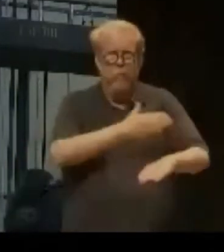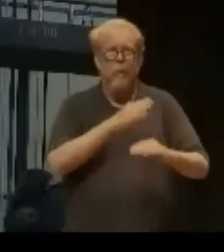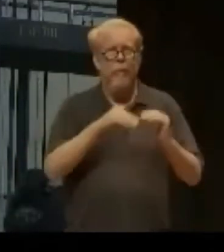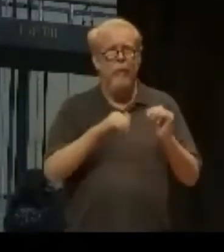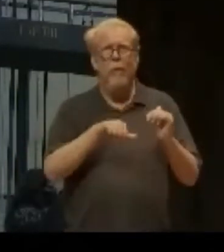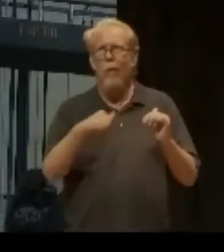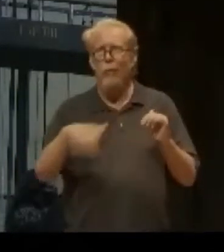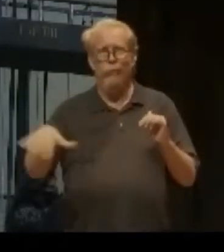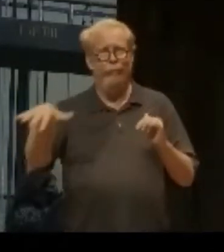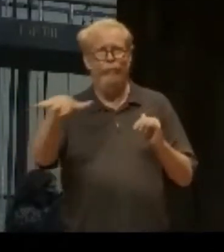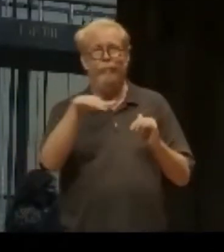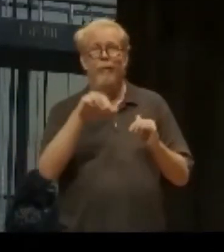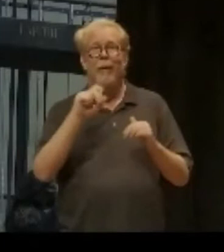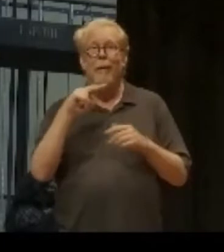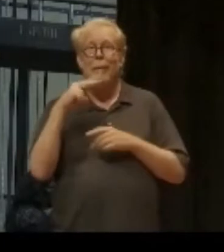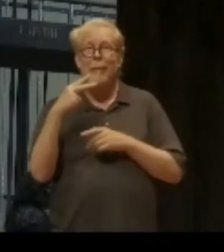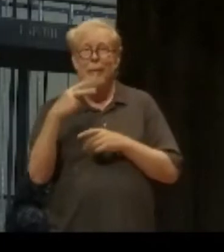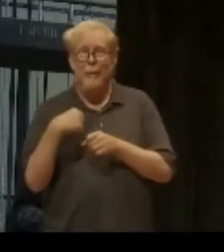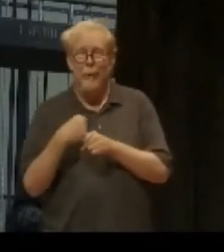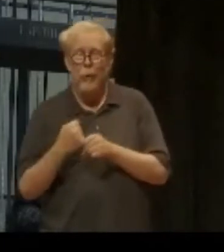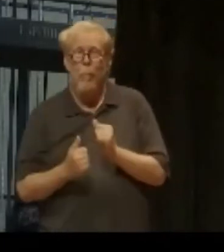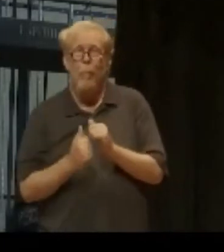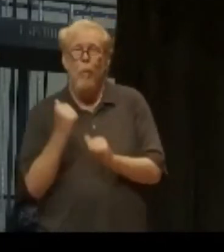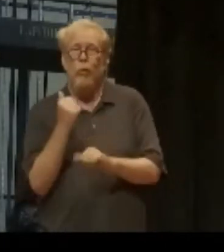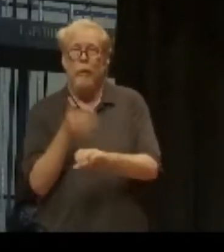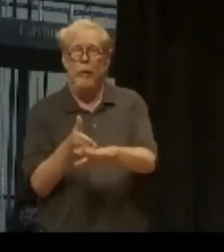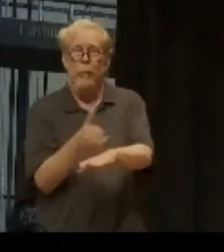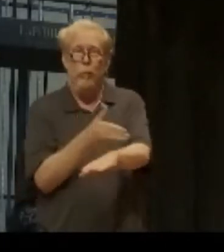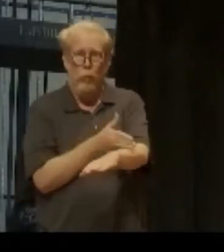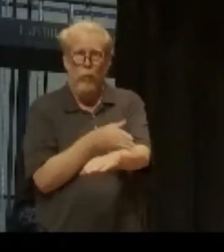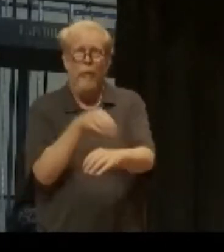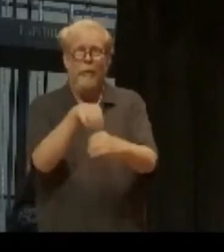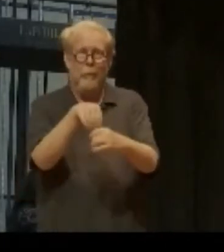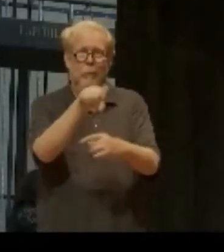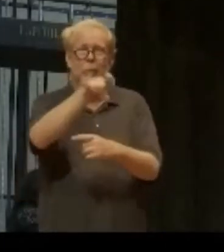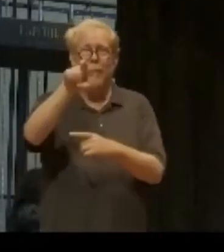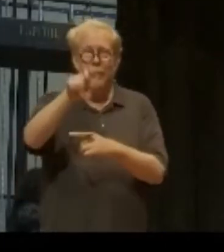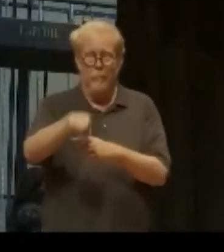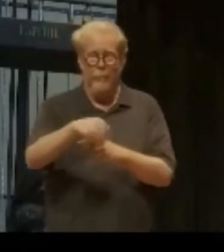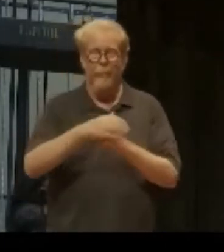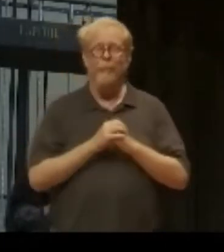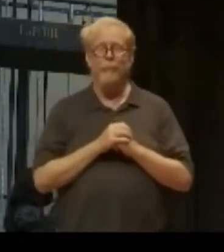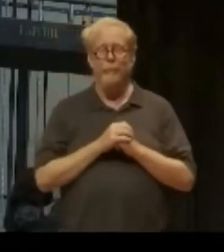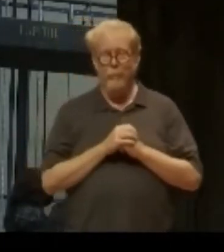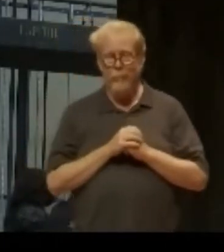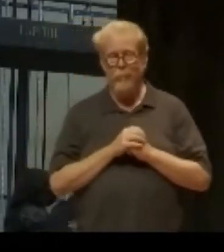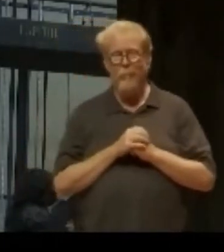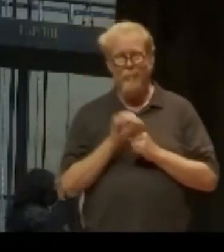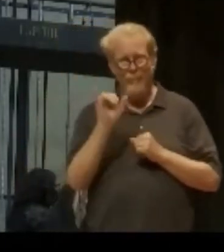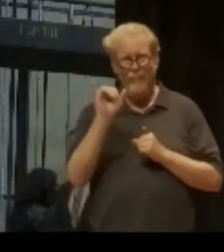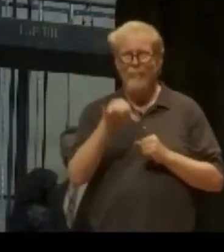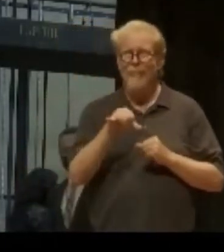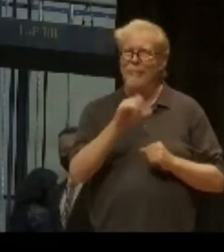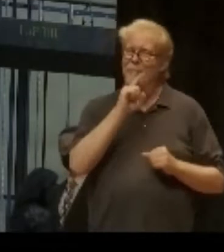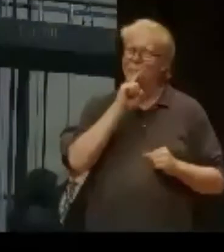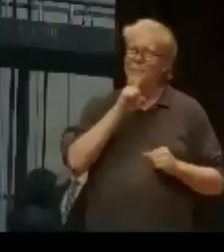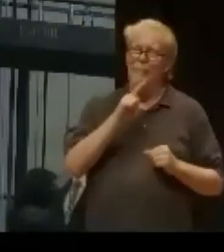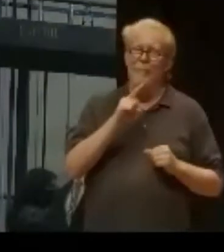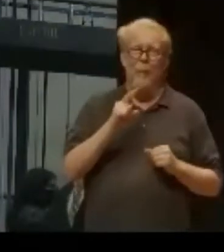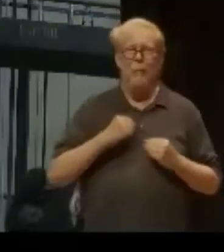de Texas. Este fue el segundo año, de hecho, en fila que tuvimos las mejores mejoras en el estado de